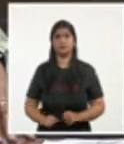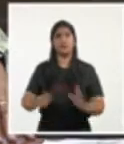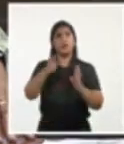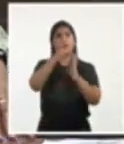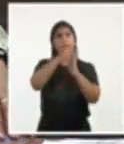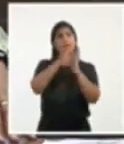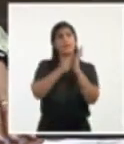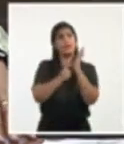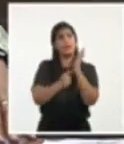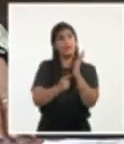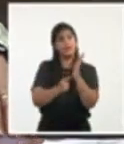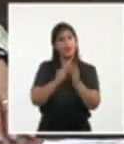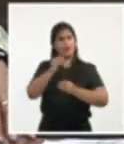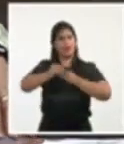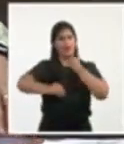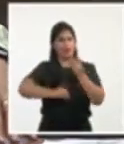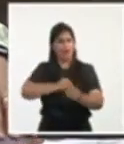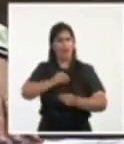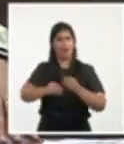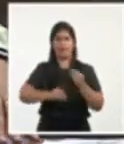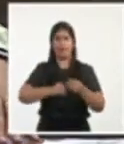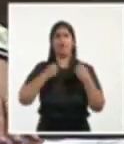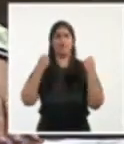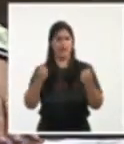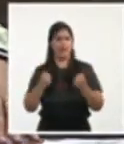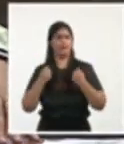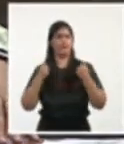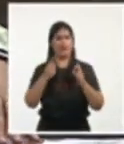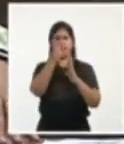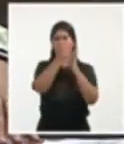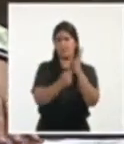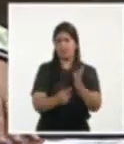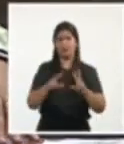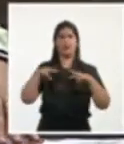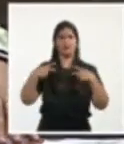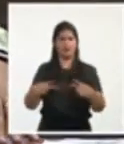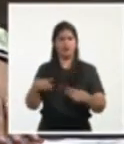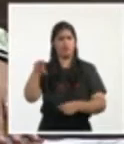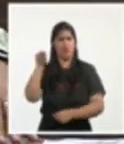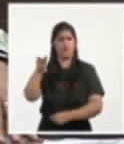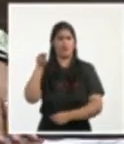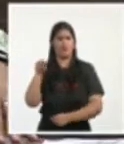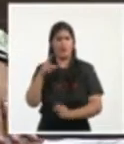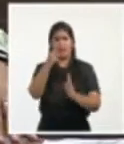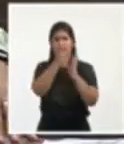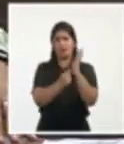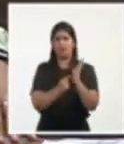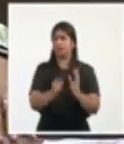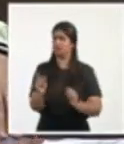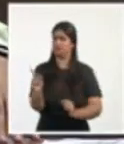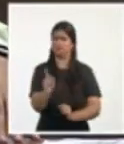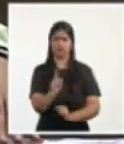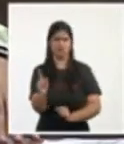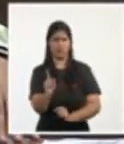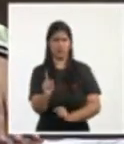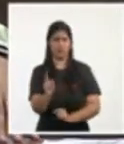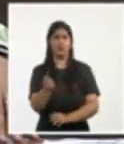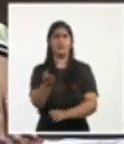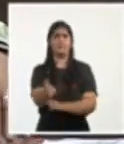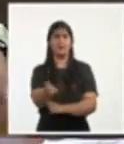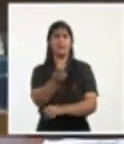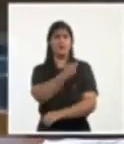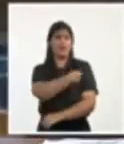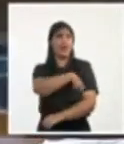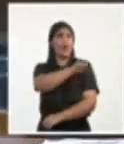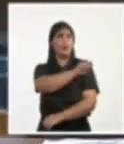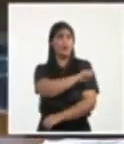solamente el crecimiento de la transmisión que generan estas nuevas cepas obliga al sistema de salud a tomar medidas